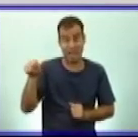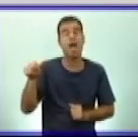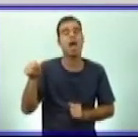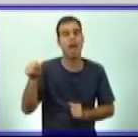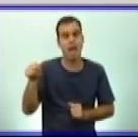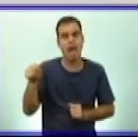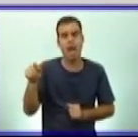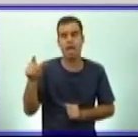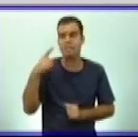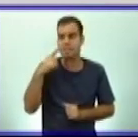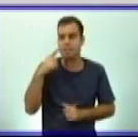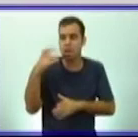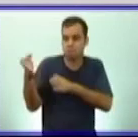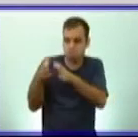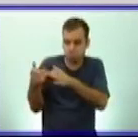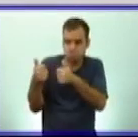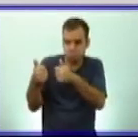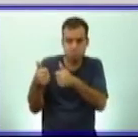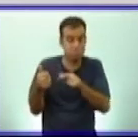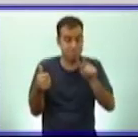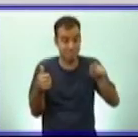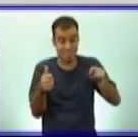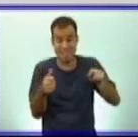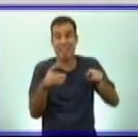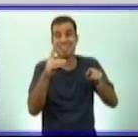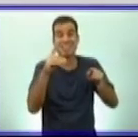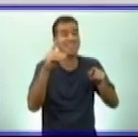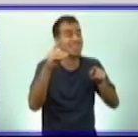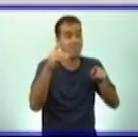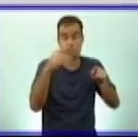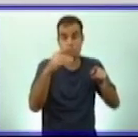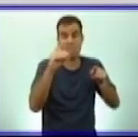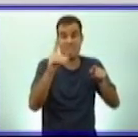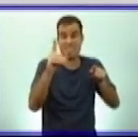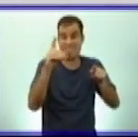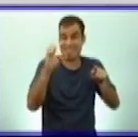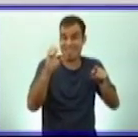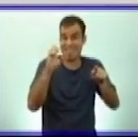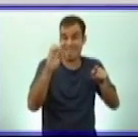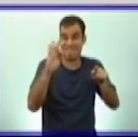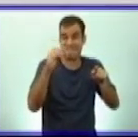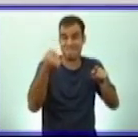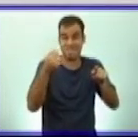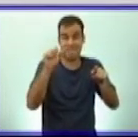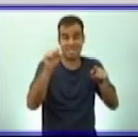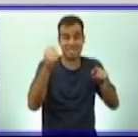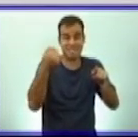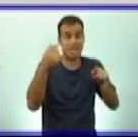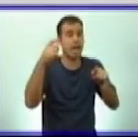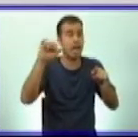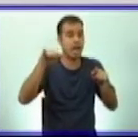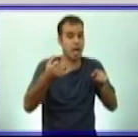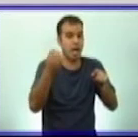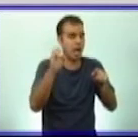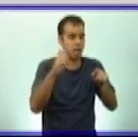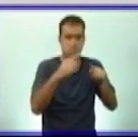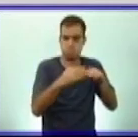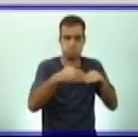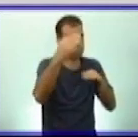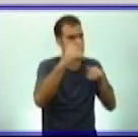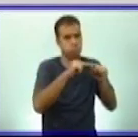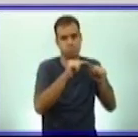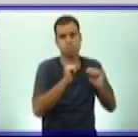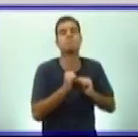un desfasaje entre la corriente y la tensión. Hay, por tanto, que ustedes tengan presente